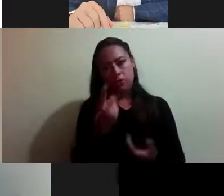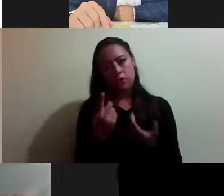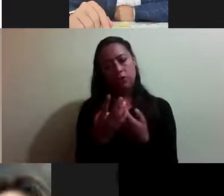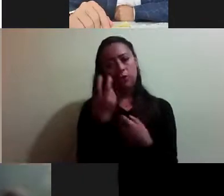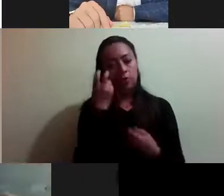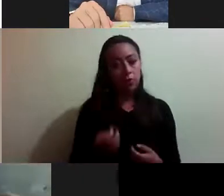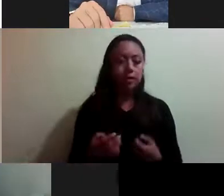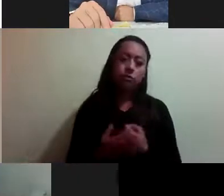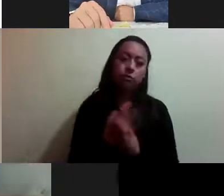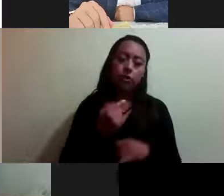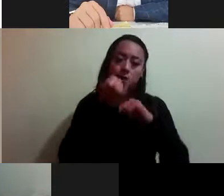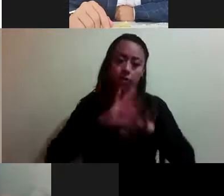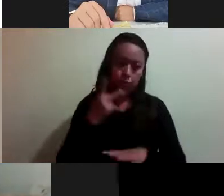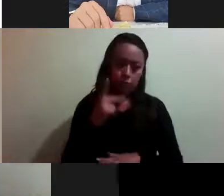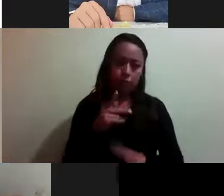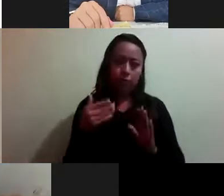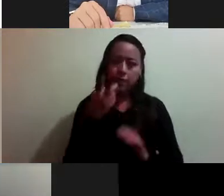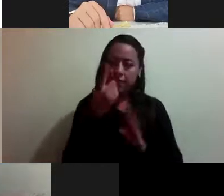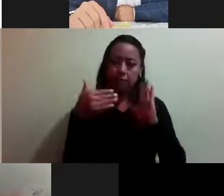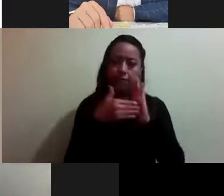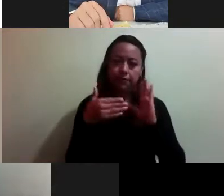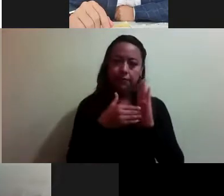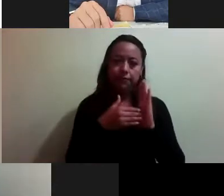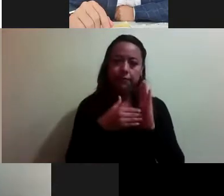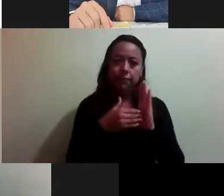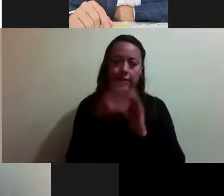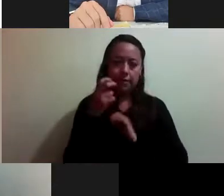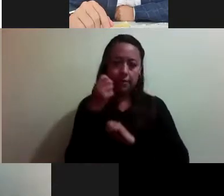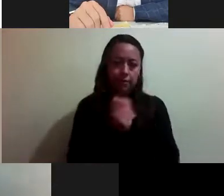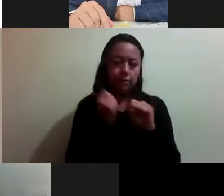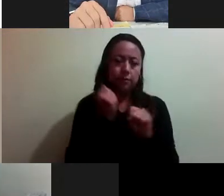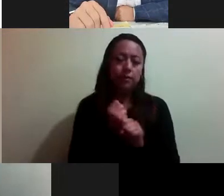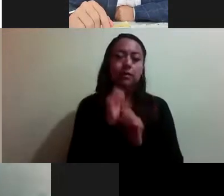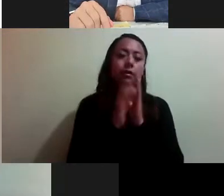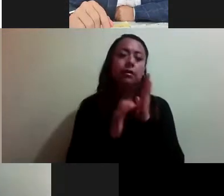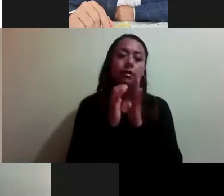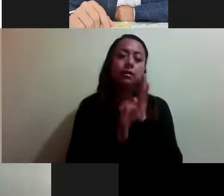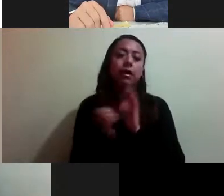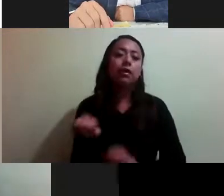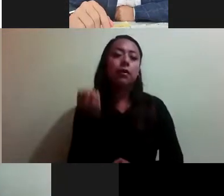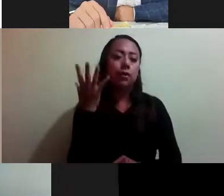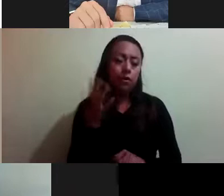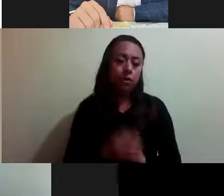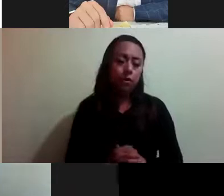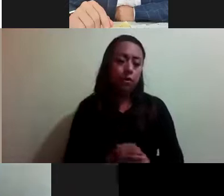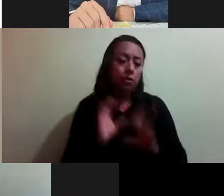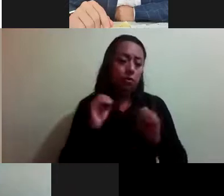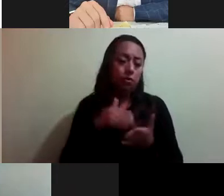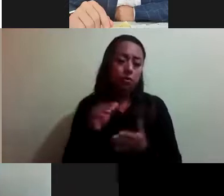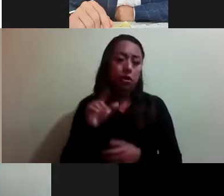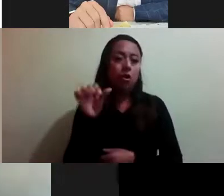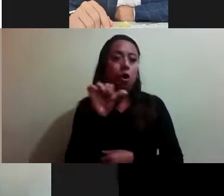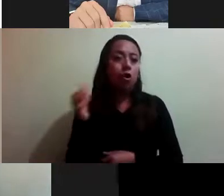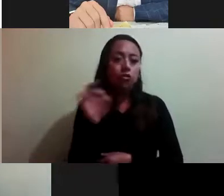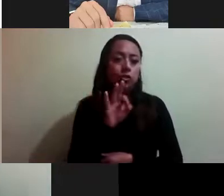como lo establece de manera muy puntual, este año hubo que ahorrar y recortar o despedir el